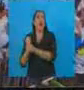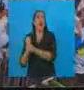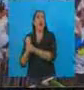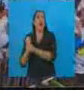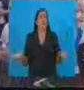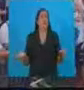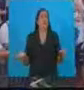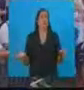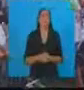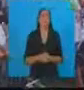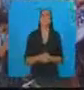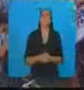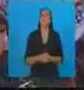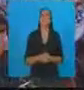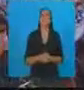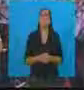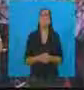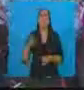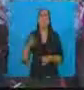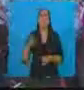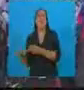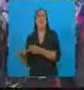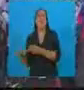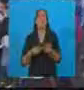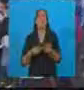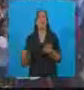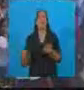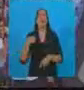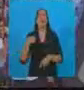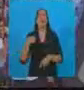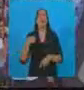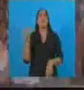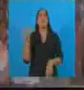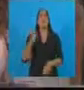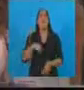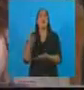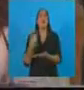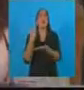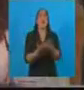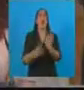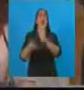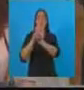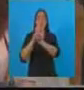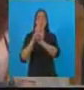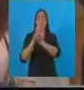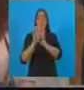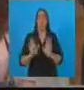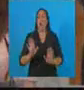hemos tenido. También queremos darle rango de ley a un decreto, por las dudas,